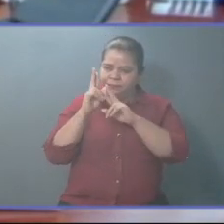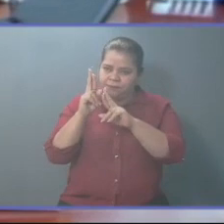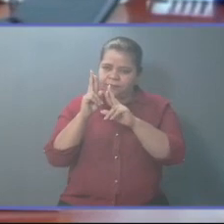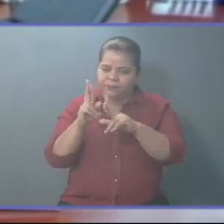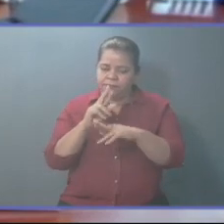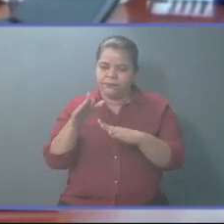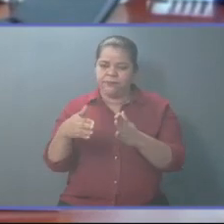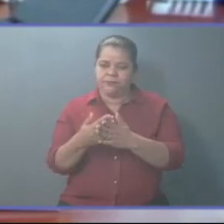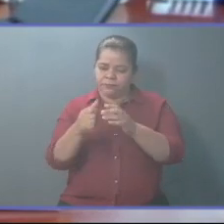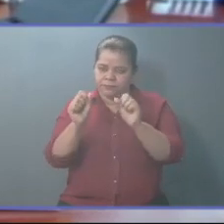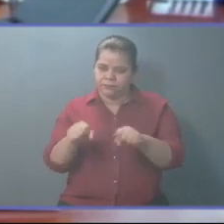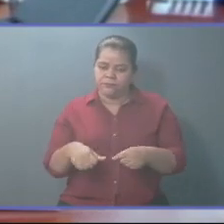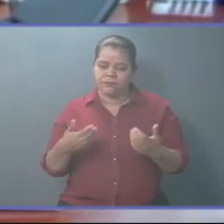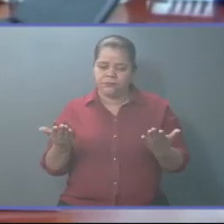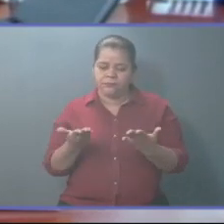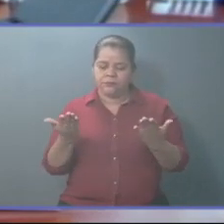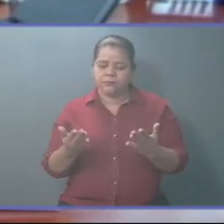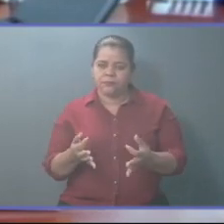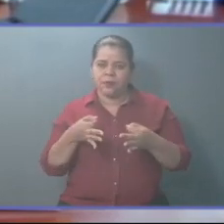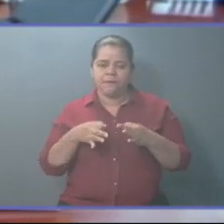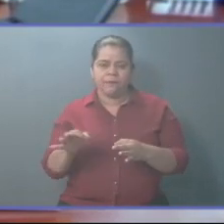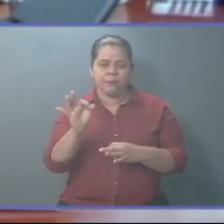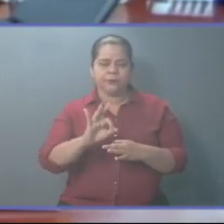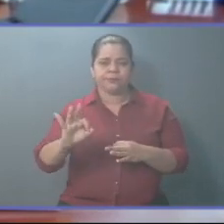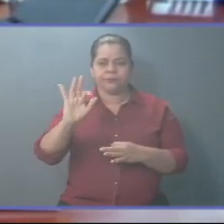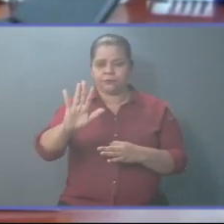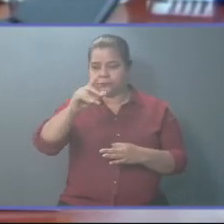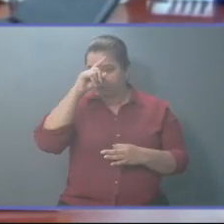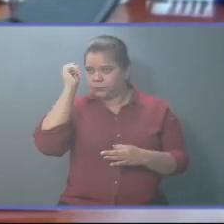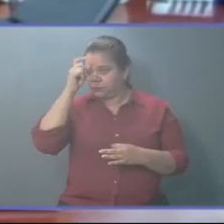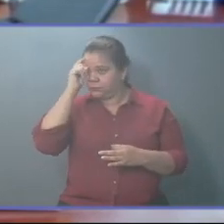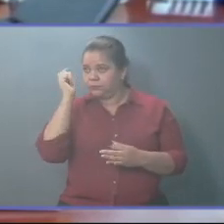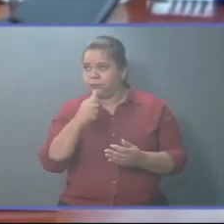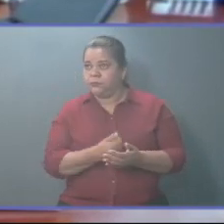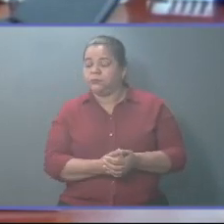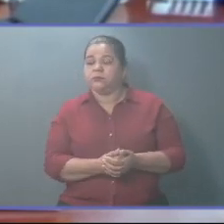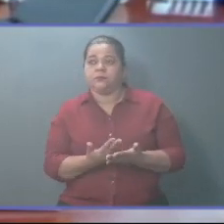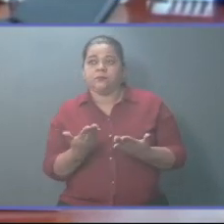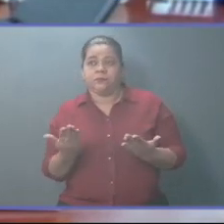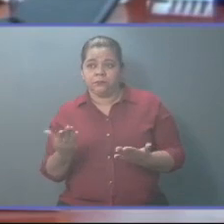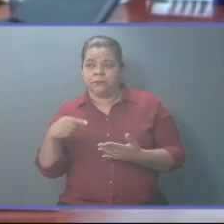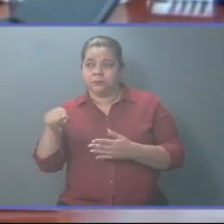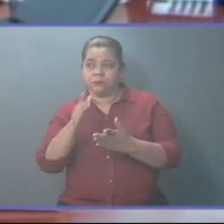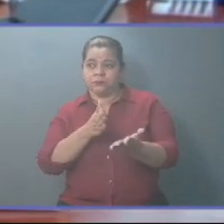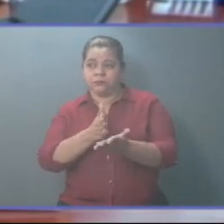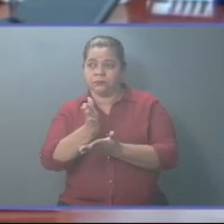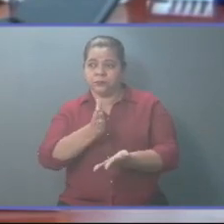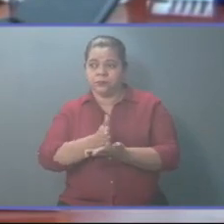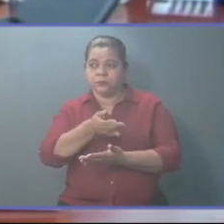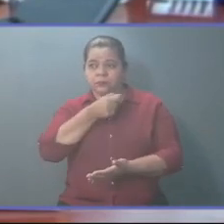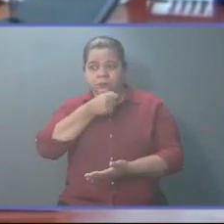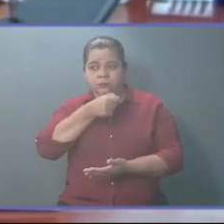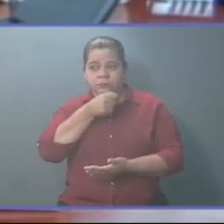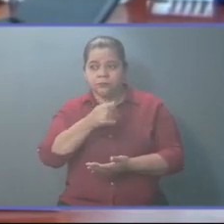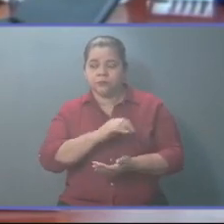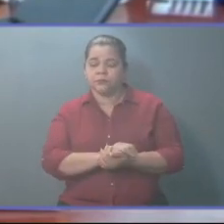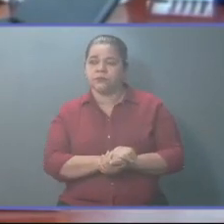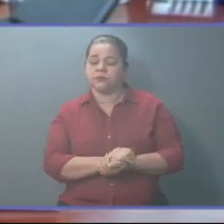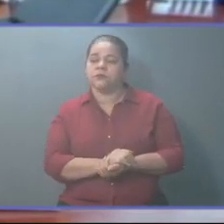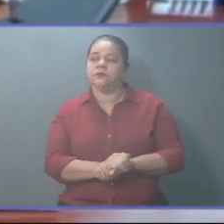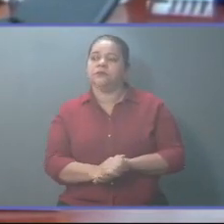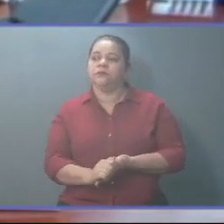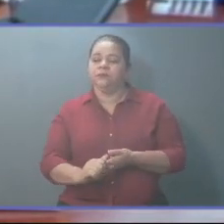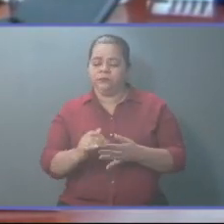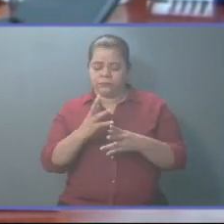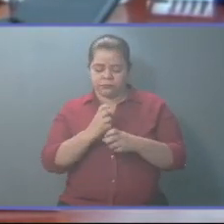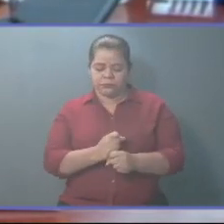que puedan realizar de la mejor manera el trabajo. Pasa también porque ustedes tengan acceso a la información. Eso es indudable